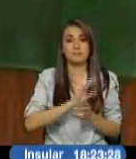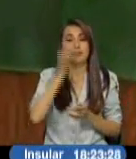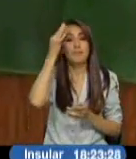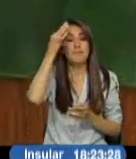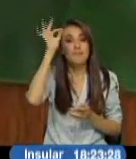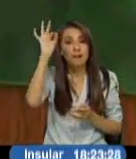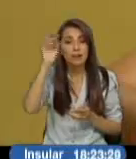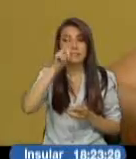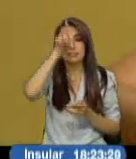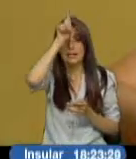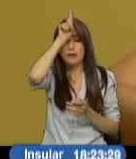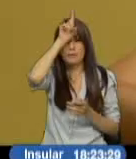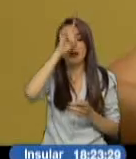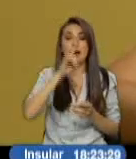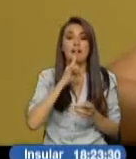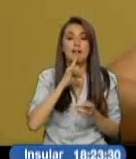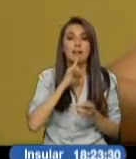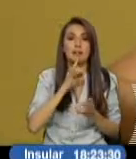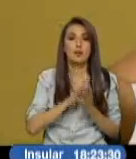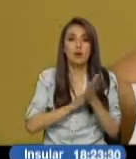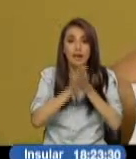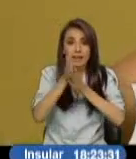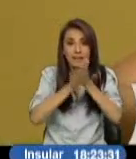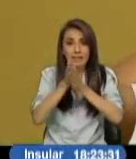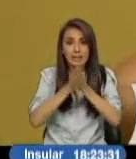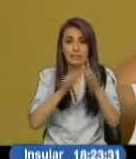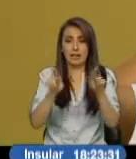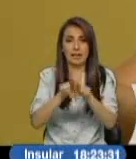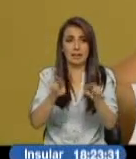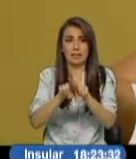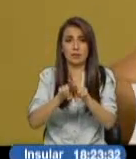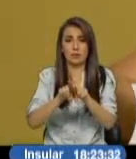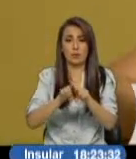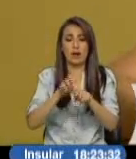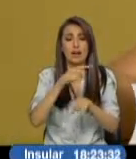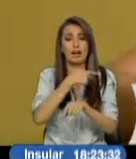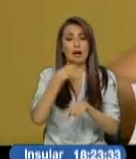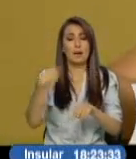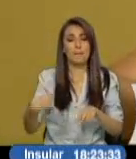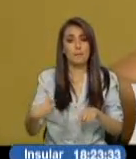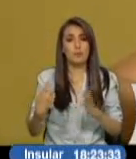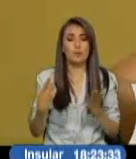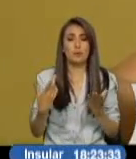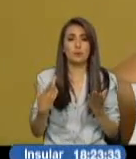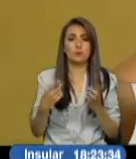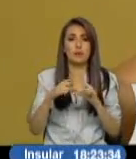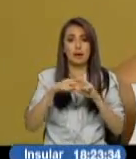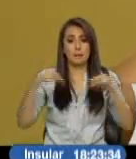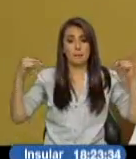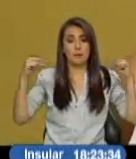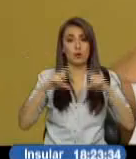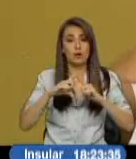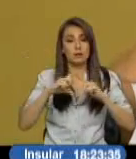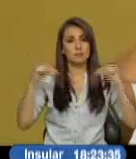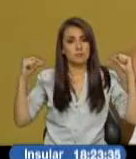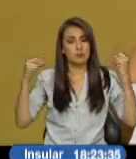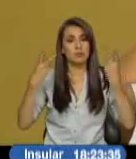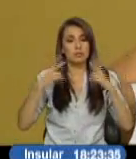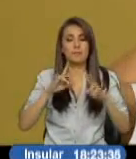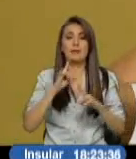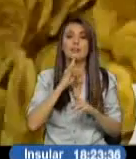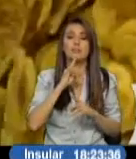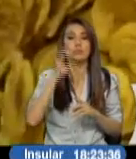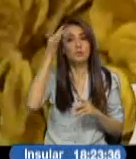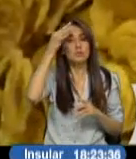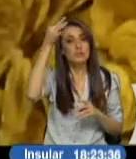Francia, Alemania, Estados Unidos. El tema de cacao igual ha llegado hasta Japón, Estados Unidos,